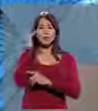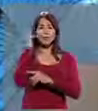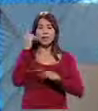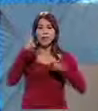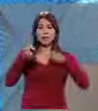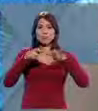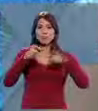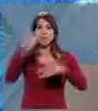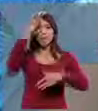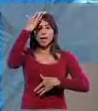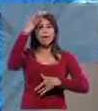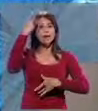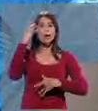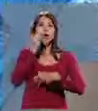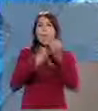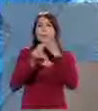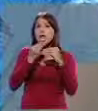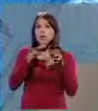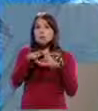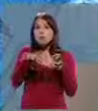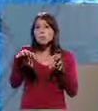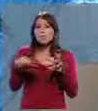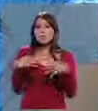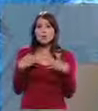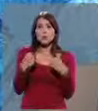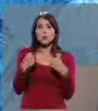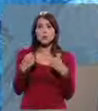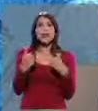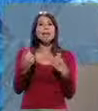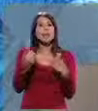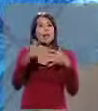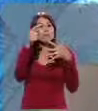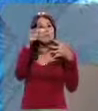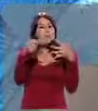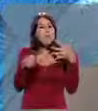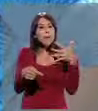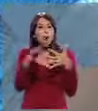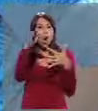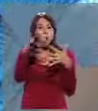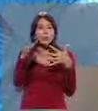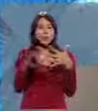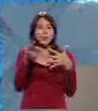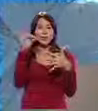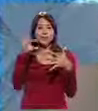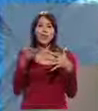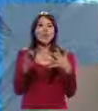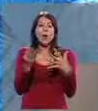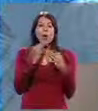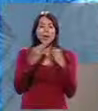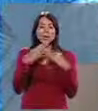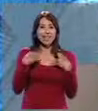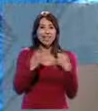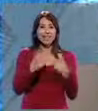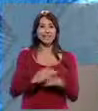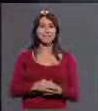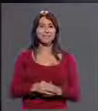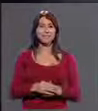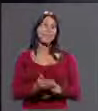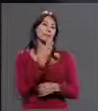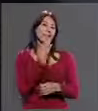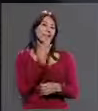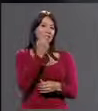de su enfermedad y para comer saludablemente y que tengan más opciones y ellos mismos puedan escoger eh Qué comer y saludable pues